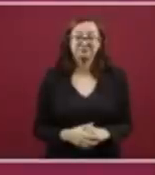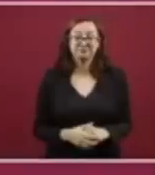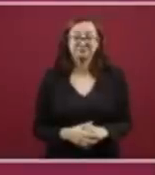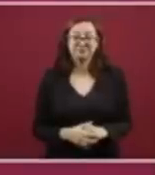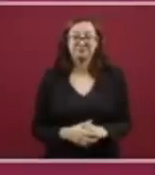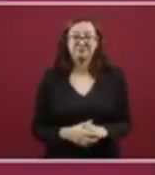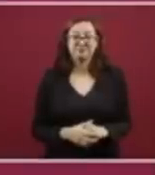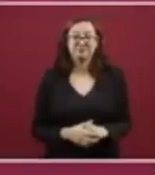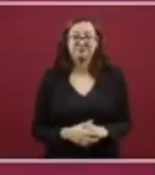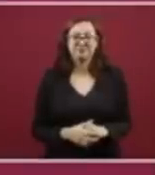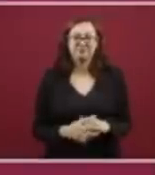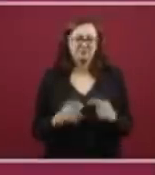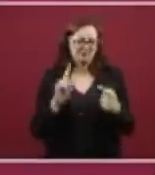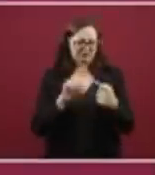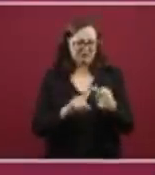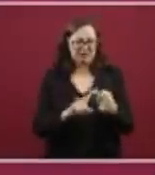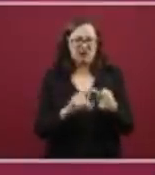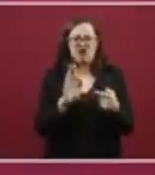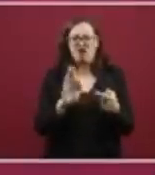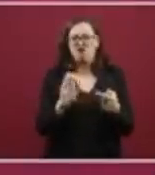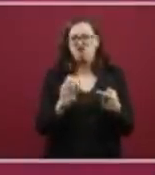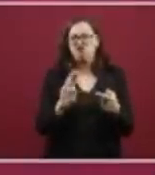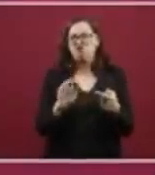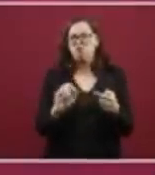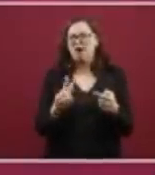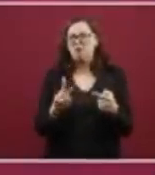Aún con el FOAPROA,